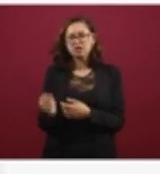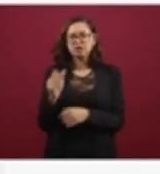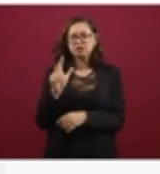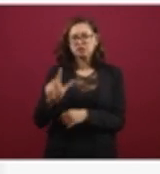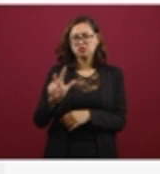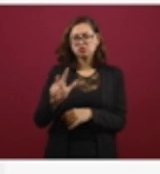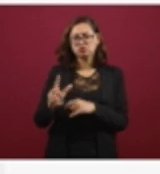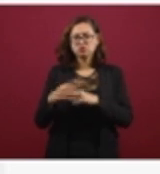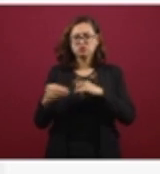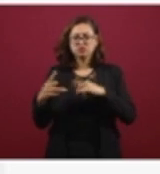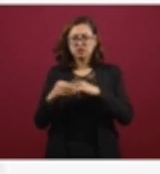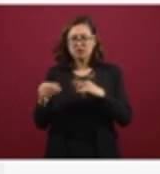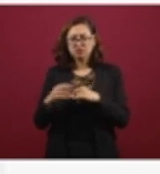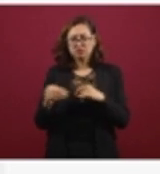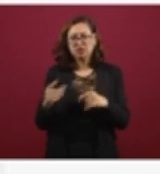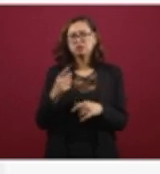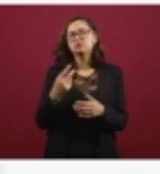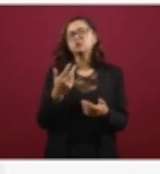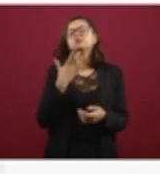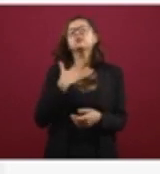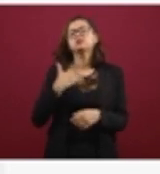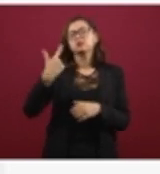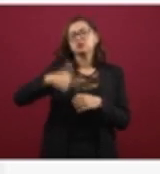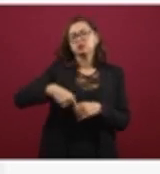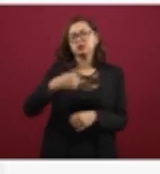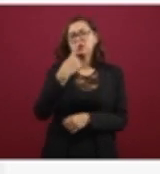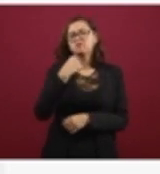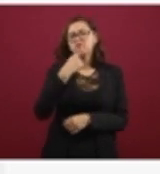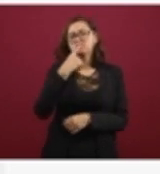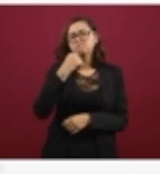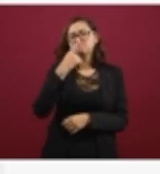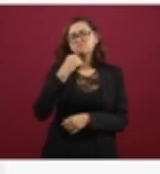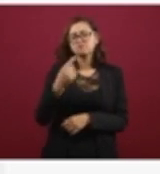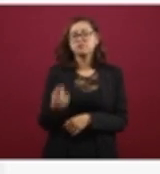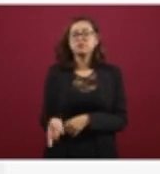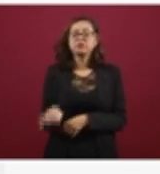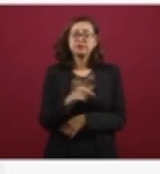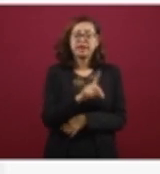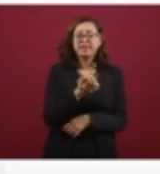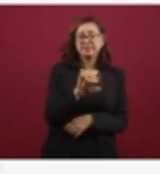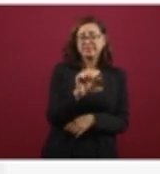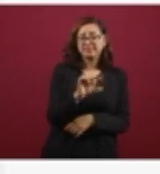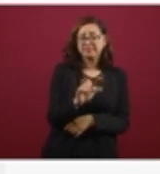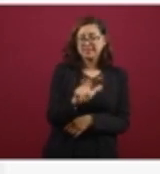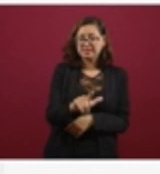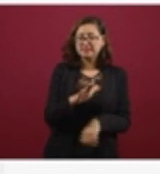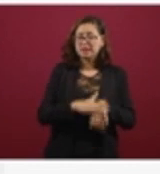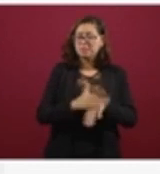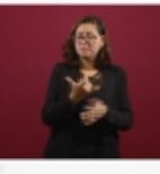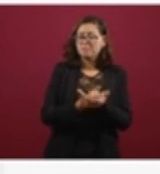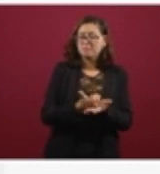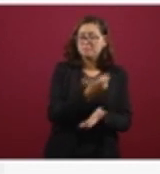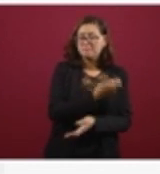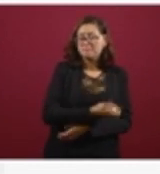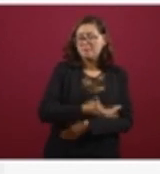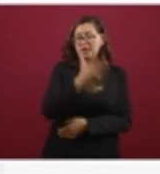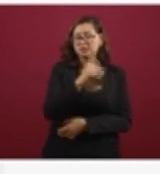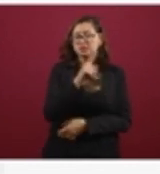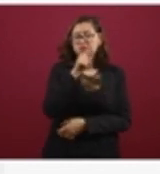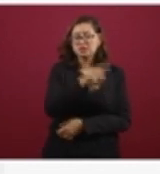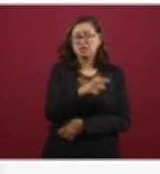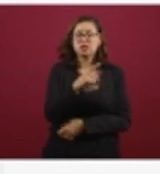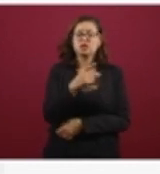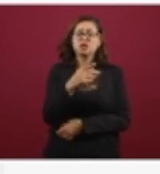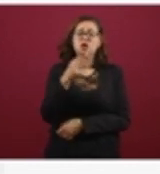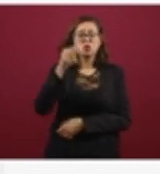premium. Mientras que en el diésel tenemos el margen más alto con 3 pesos 23 centavos que lo tiene Orsan del